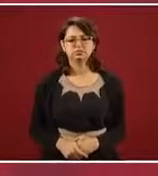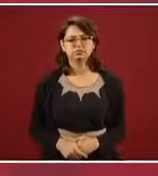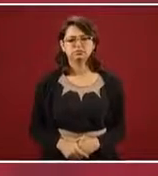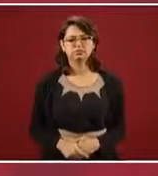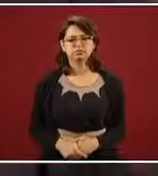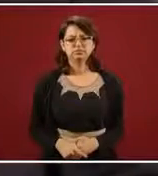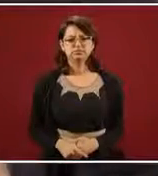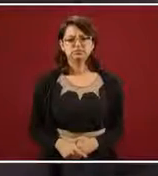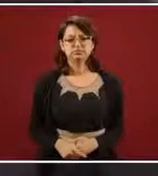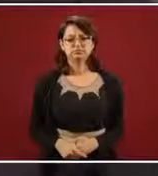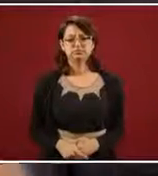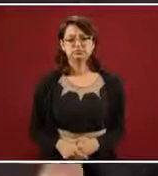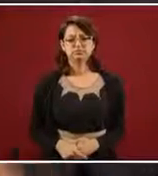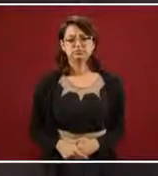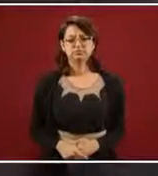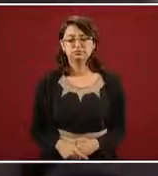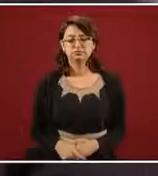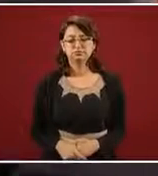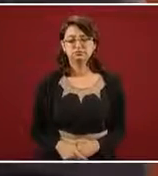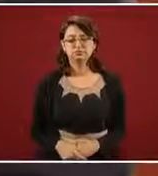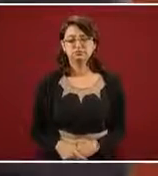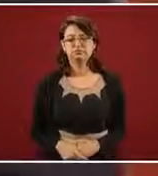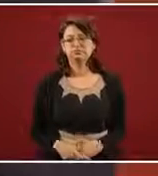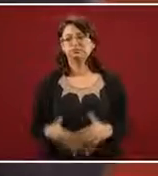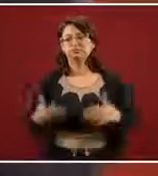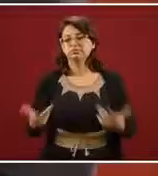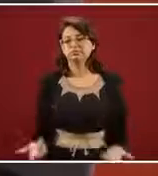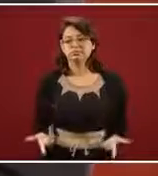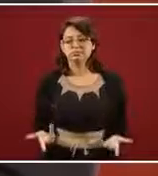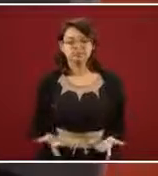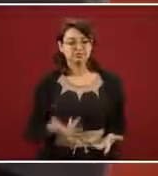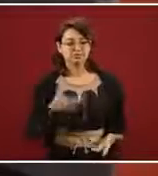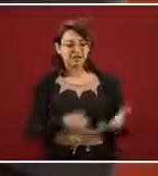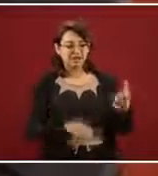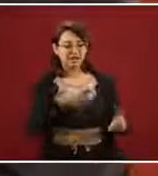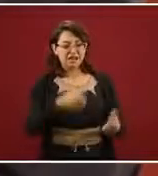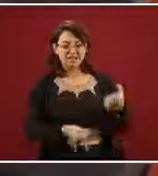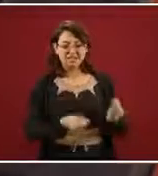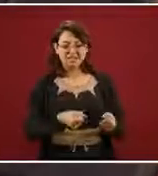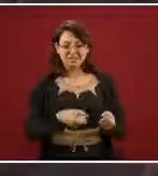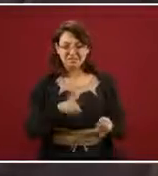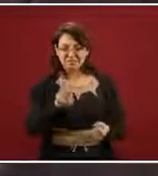Entonces, imagínense, si la leche no es leche,